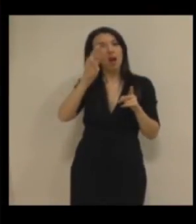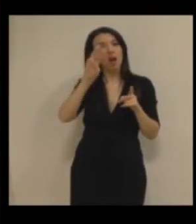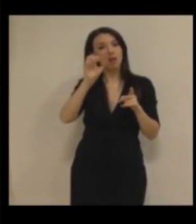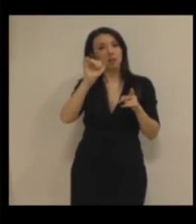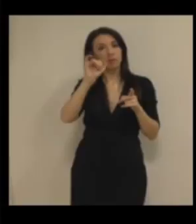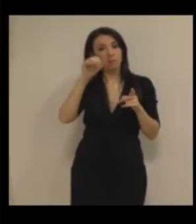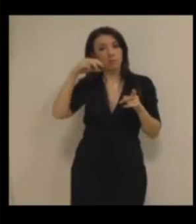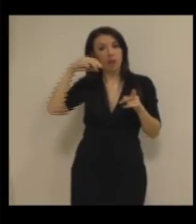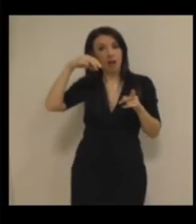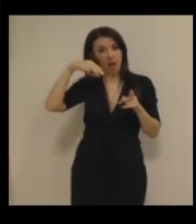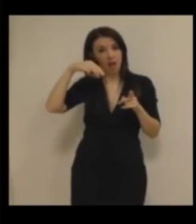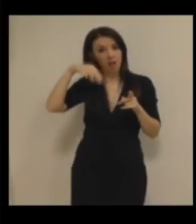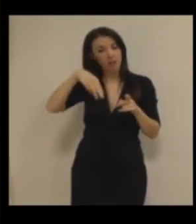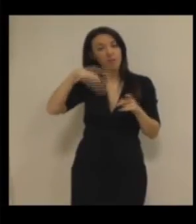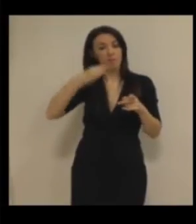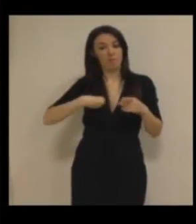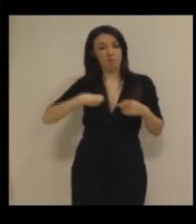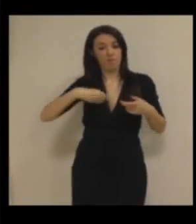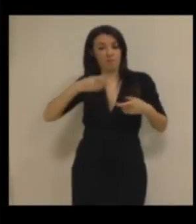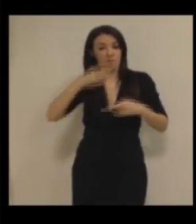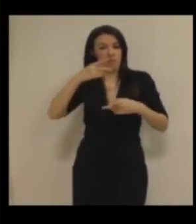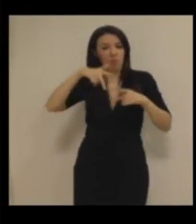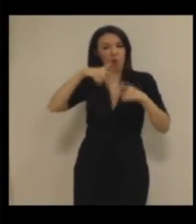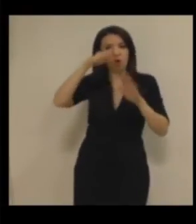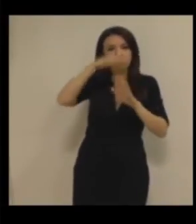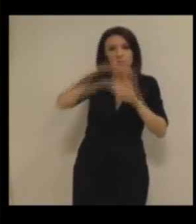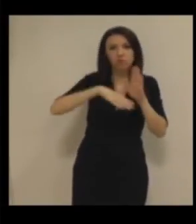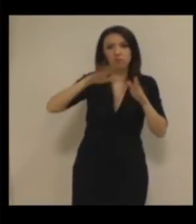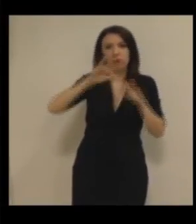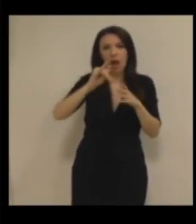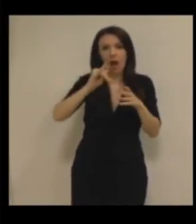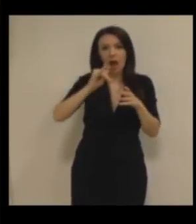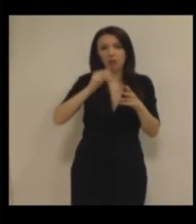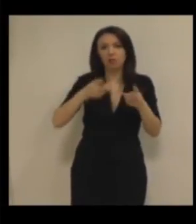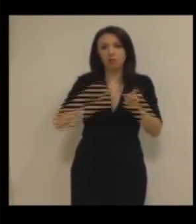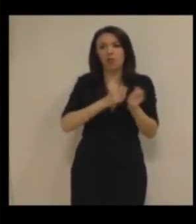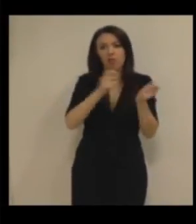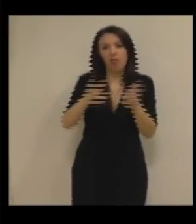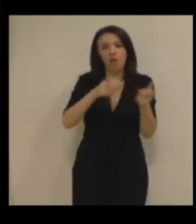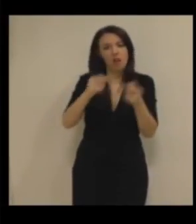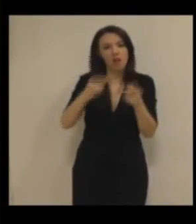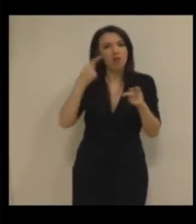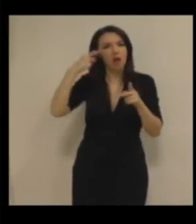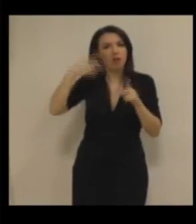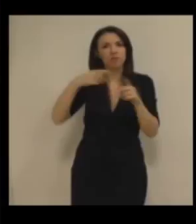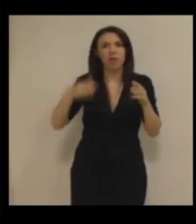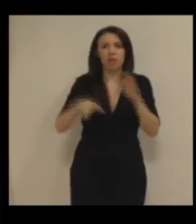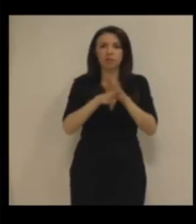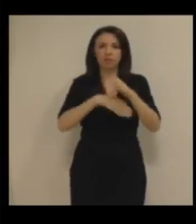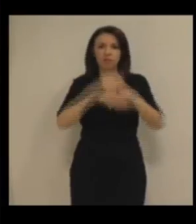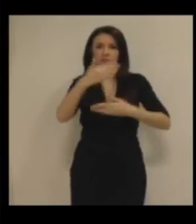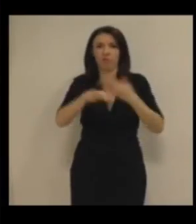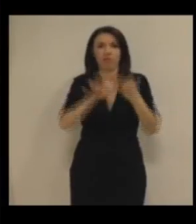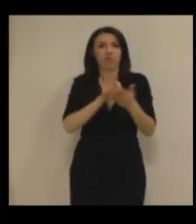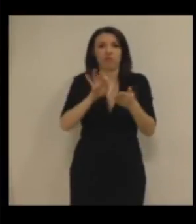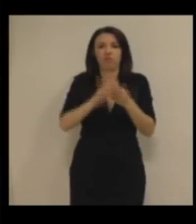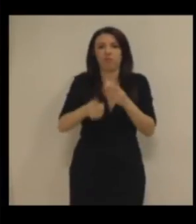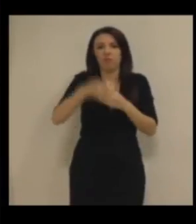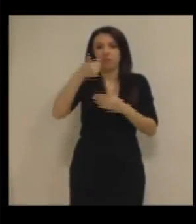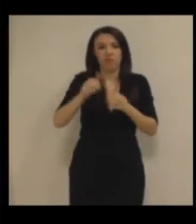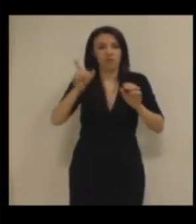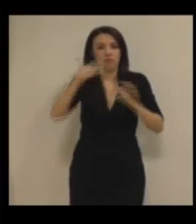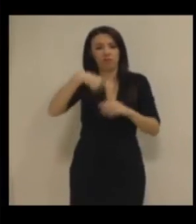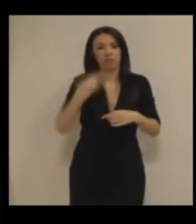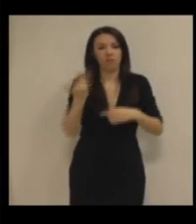tenemos disponibles para garantizar que esto no se pierda y que se mantenga en el tiempo, porque al final es un servicio más que estamos